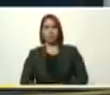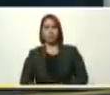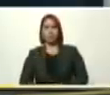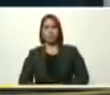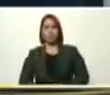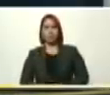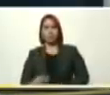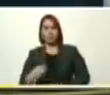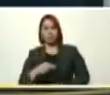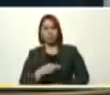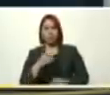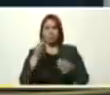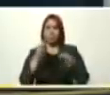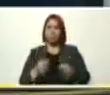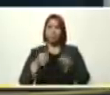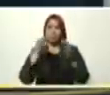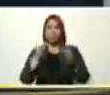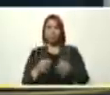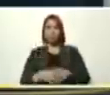Estaremos siempre